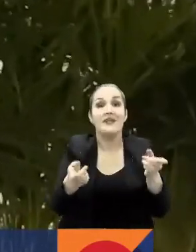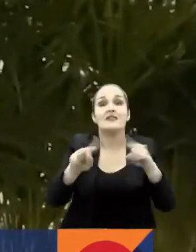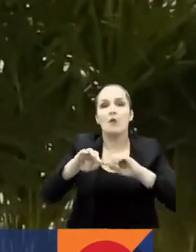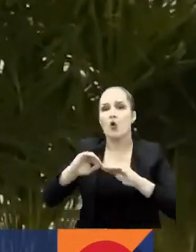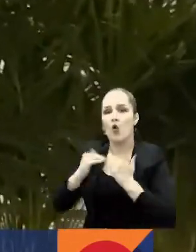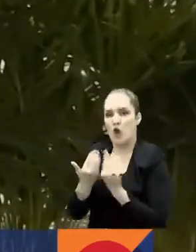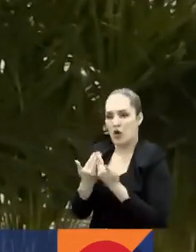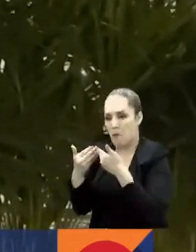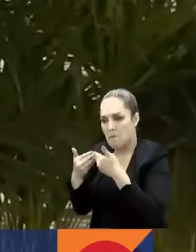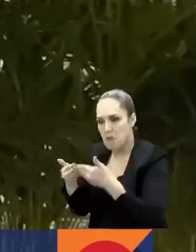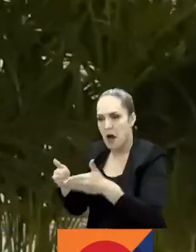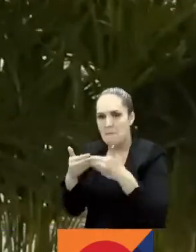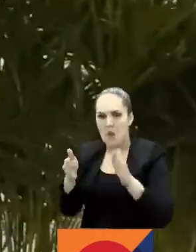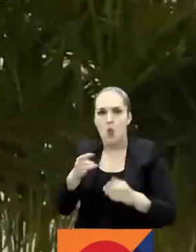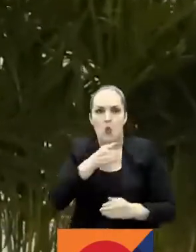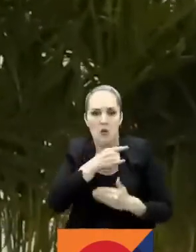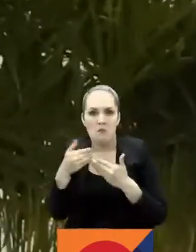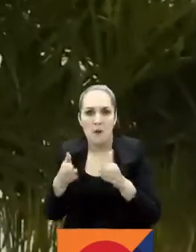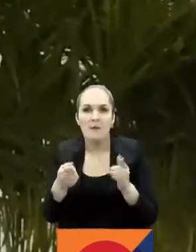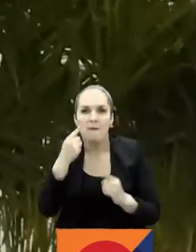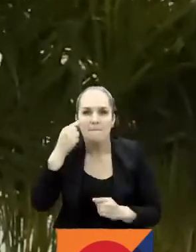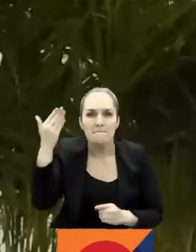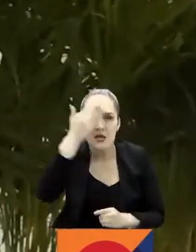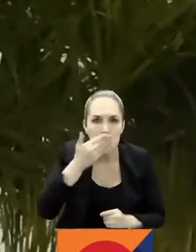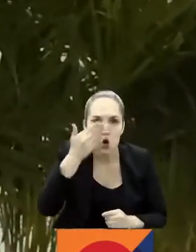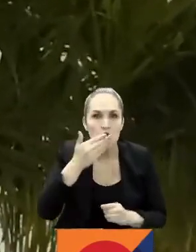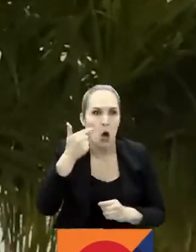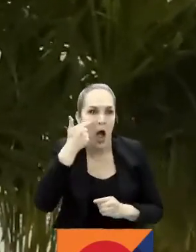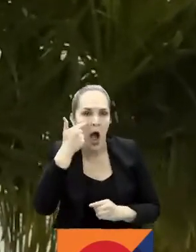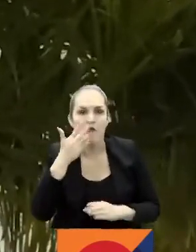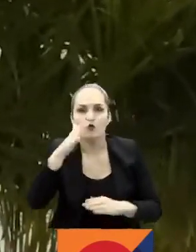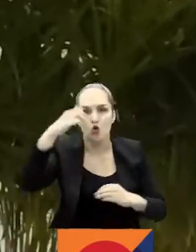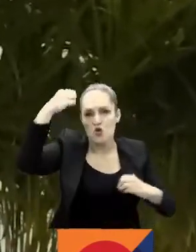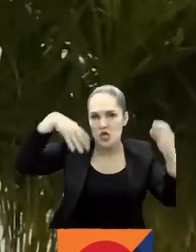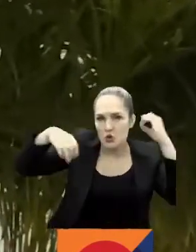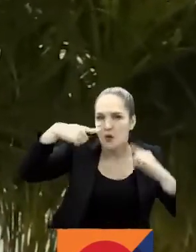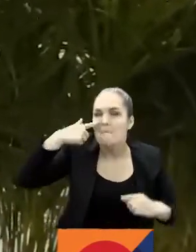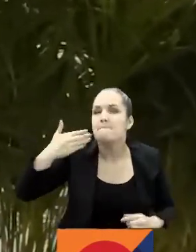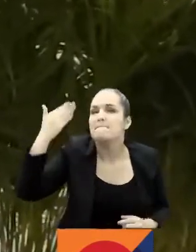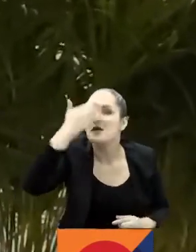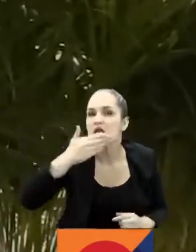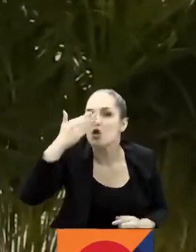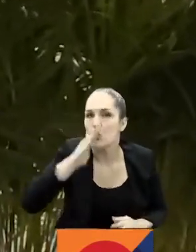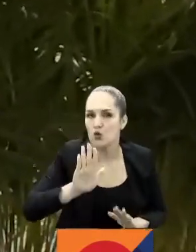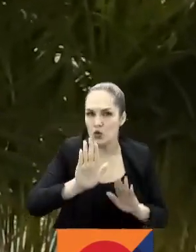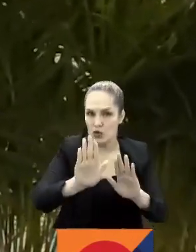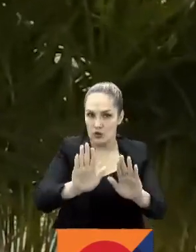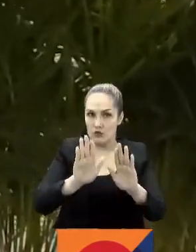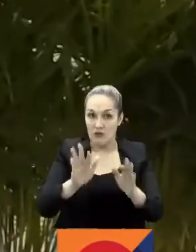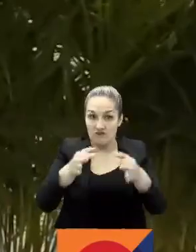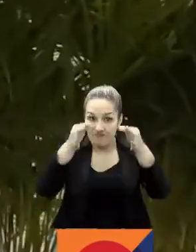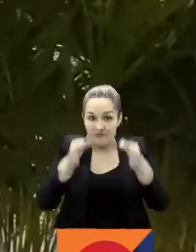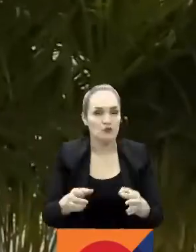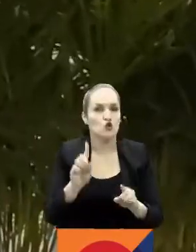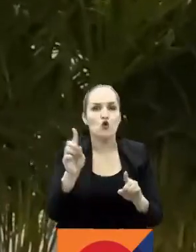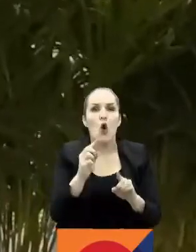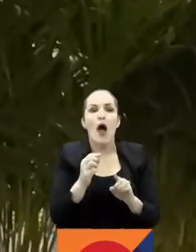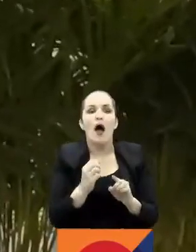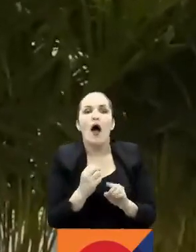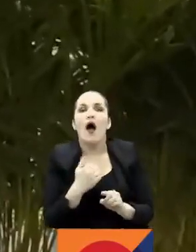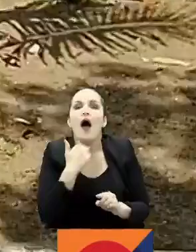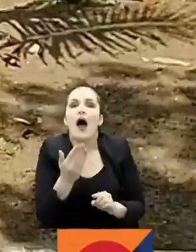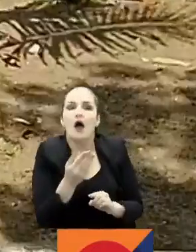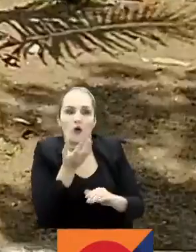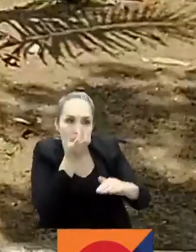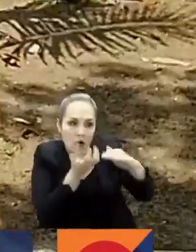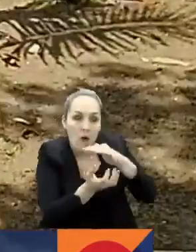por supuesto, pilotos de sectores como discotecas y otros que aún no han iniciado o que tienen aforos limitados, como es el caso del